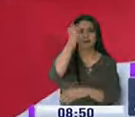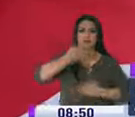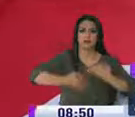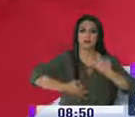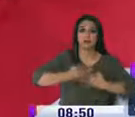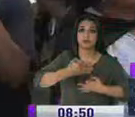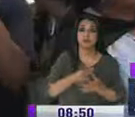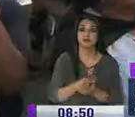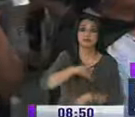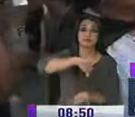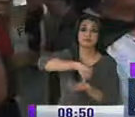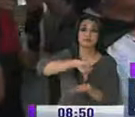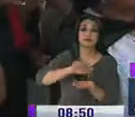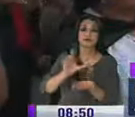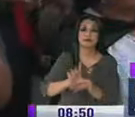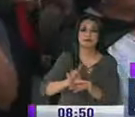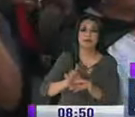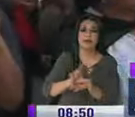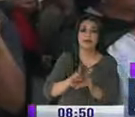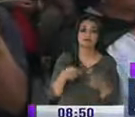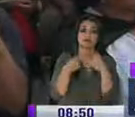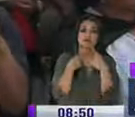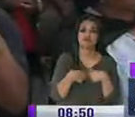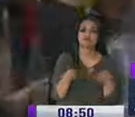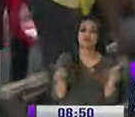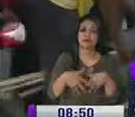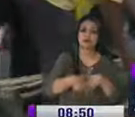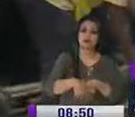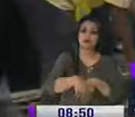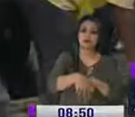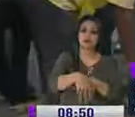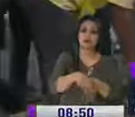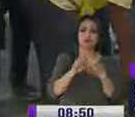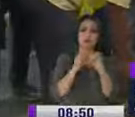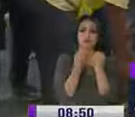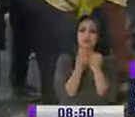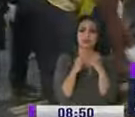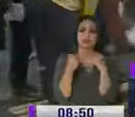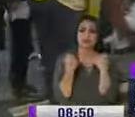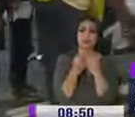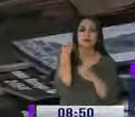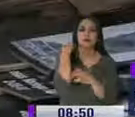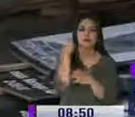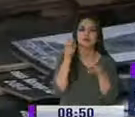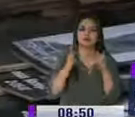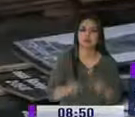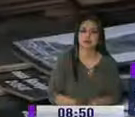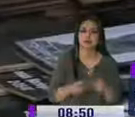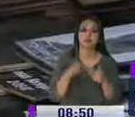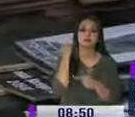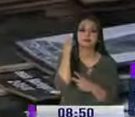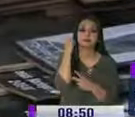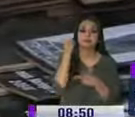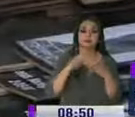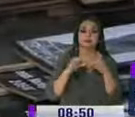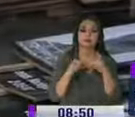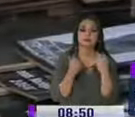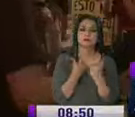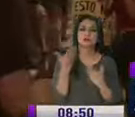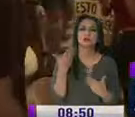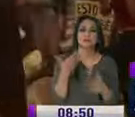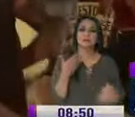coronel en servicio pasivo Mario Pazmiño, los disidentes ahora son catalogados como narcoguerrilleros. El exdirector de inteligencia del ejército es